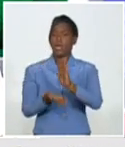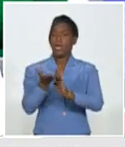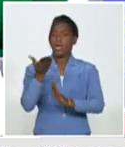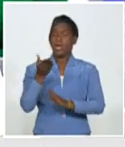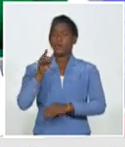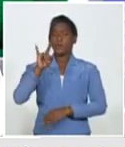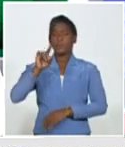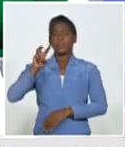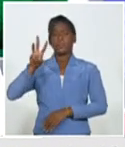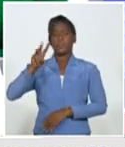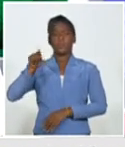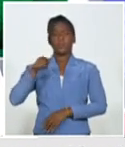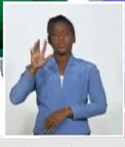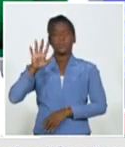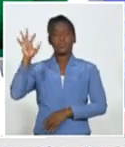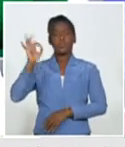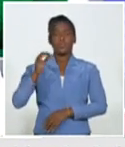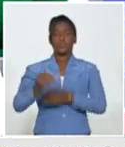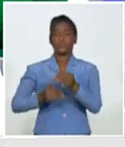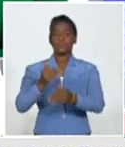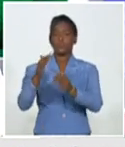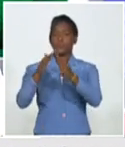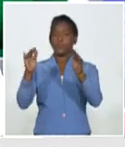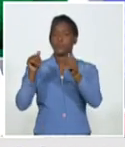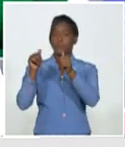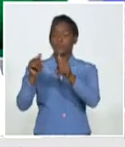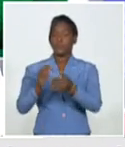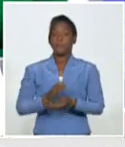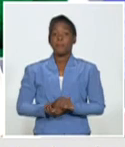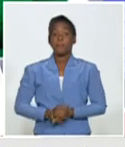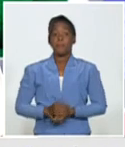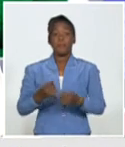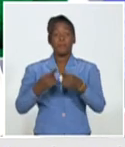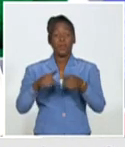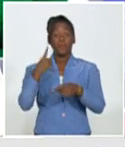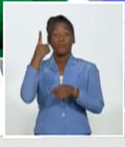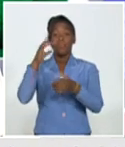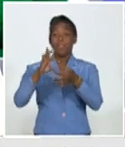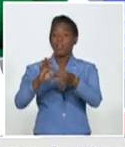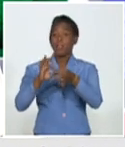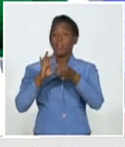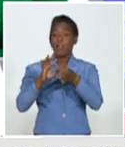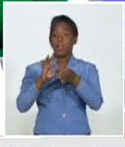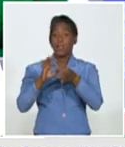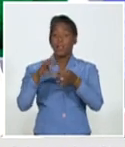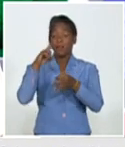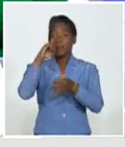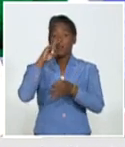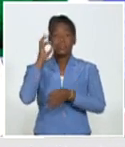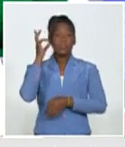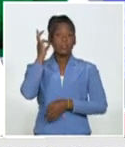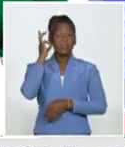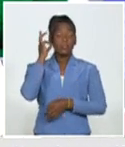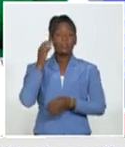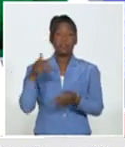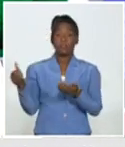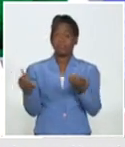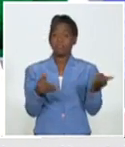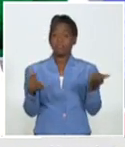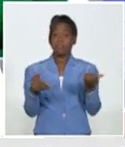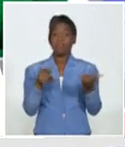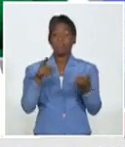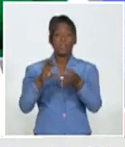93,5% y se mantiene crítica la niña que está ventilada con un grupo de riesgo,